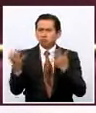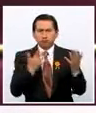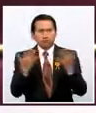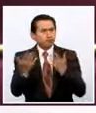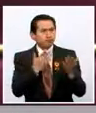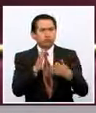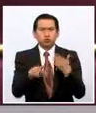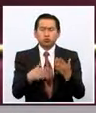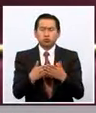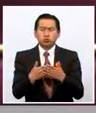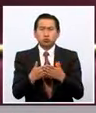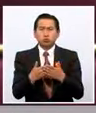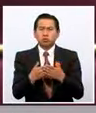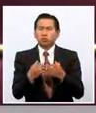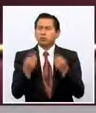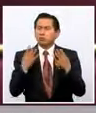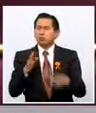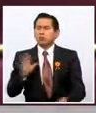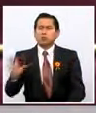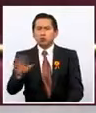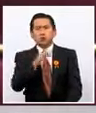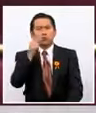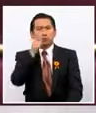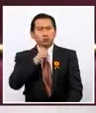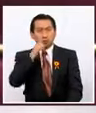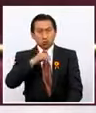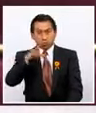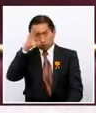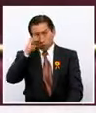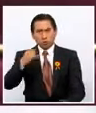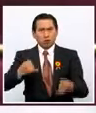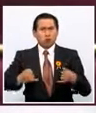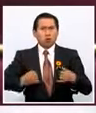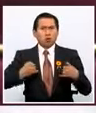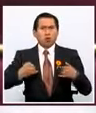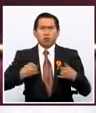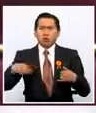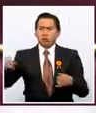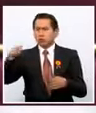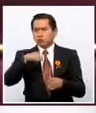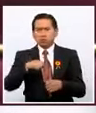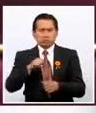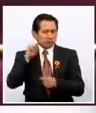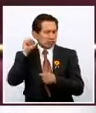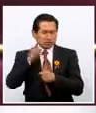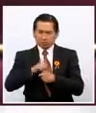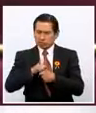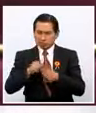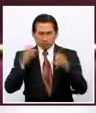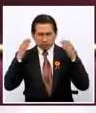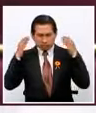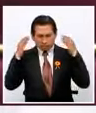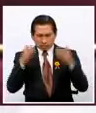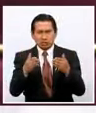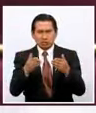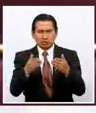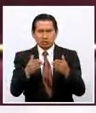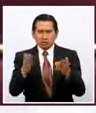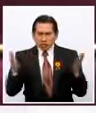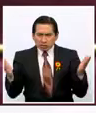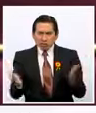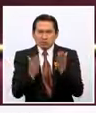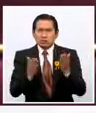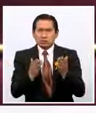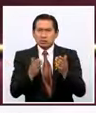y con tantas mujeres hombres y jóvenes que pusieron trabajo y esfuerzo para que entre